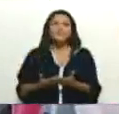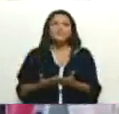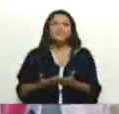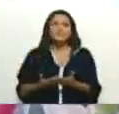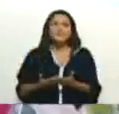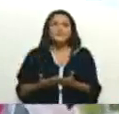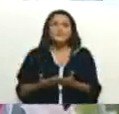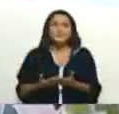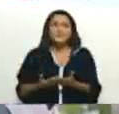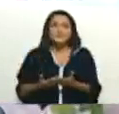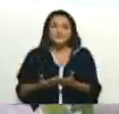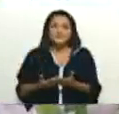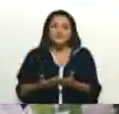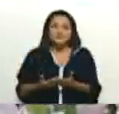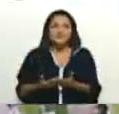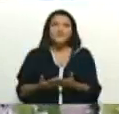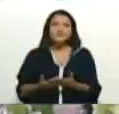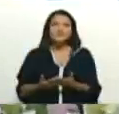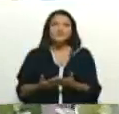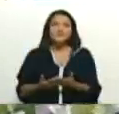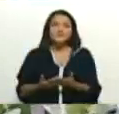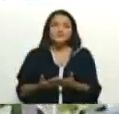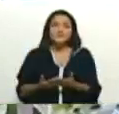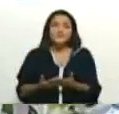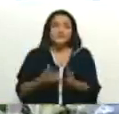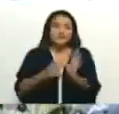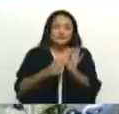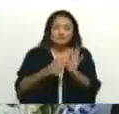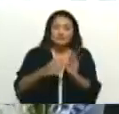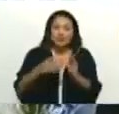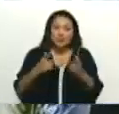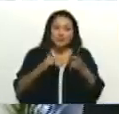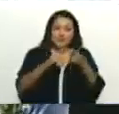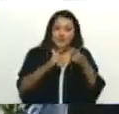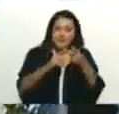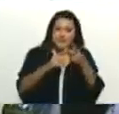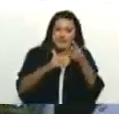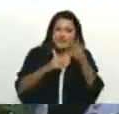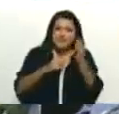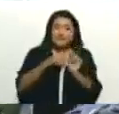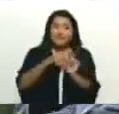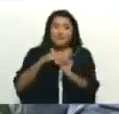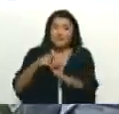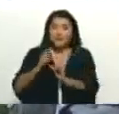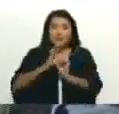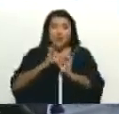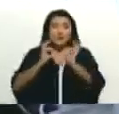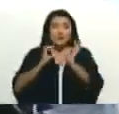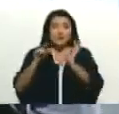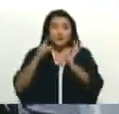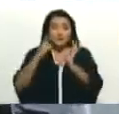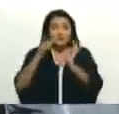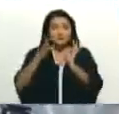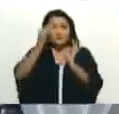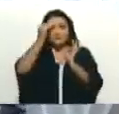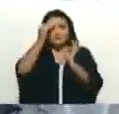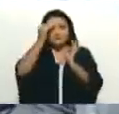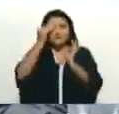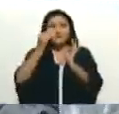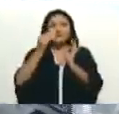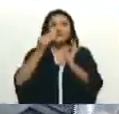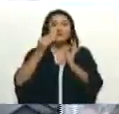algunas de las virtudes del profesor que debemos recoger, analizar y llevar con nosotros en este